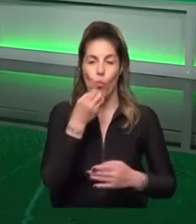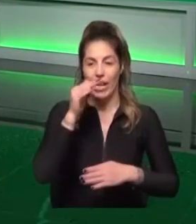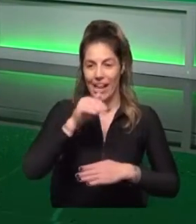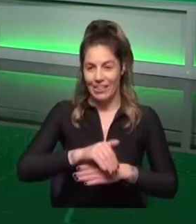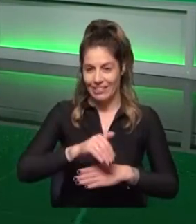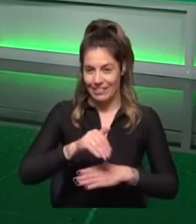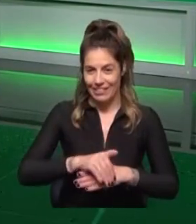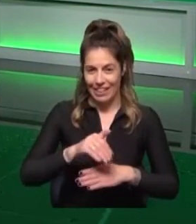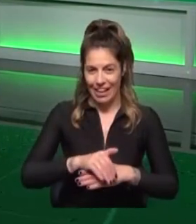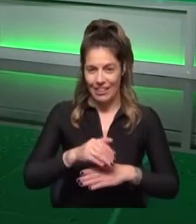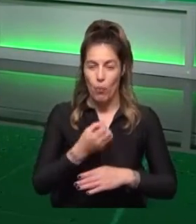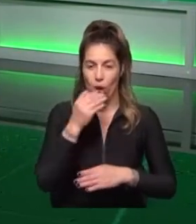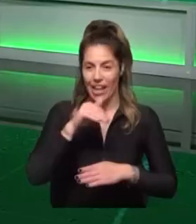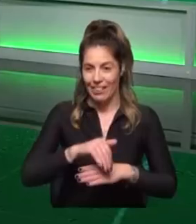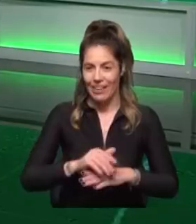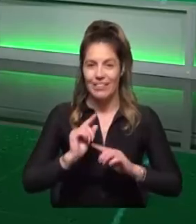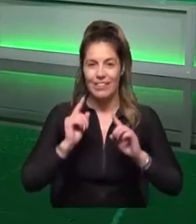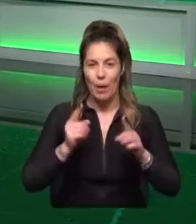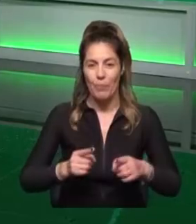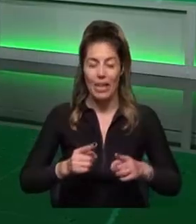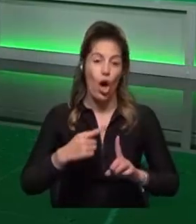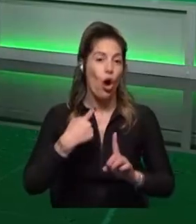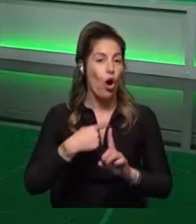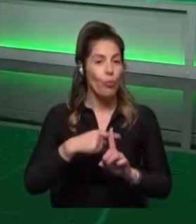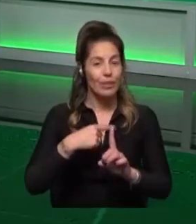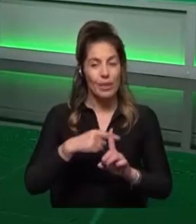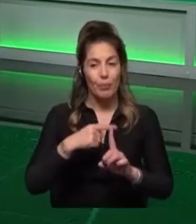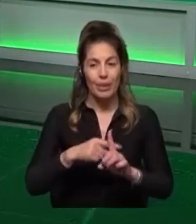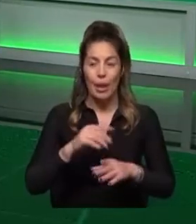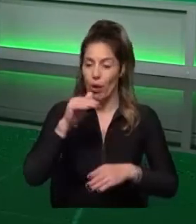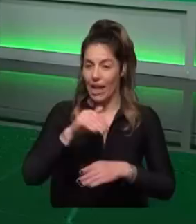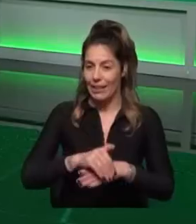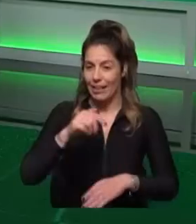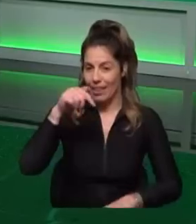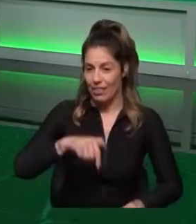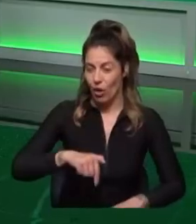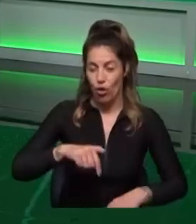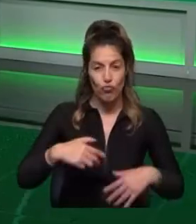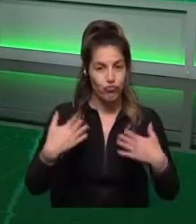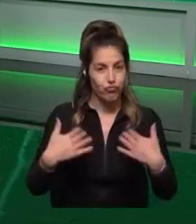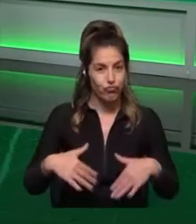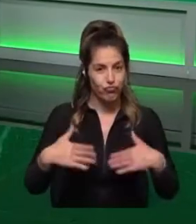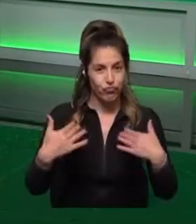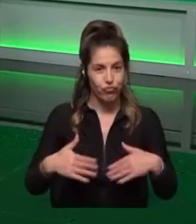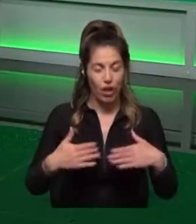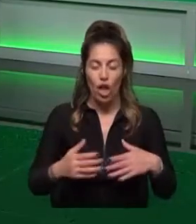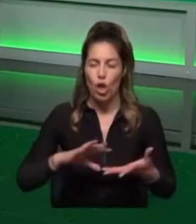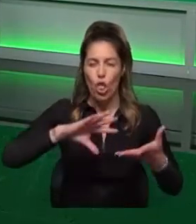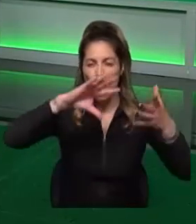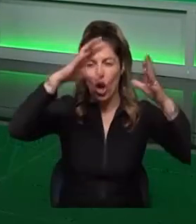se ha instalado las buenas tardes y estamos siendo muy optimistas porque la tarde de hoy estuvo estuvo dura eh